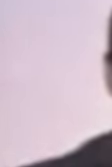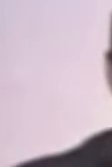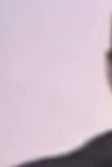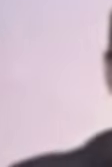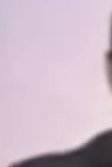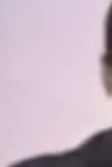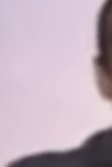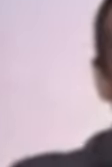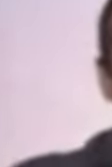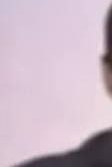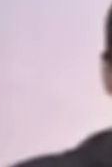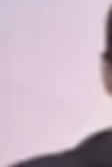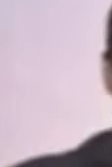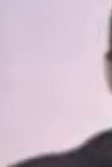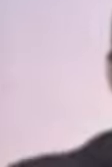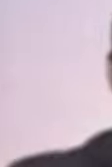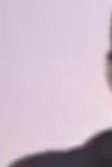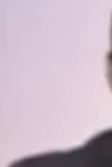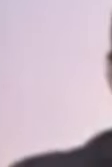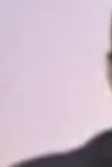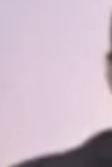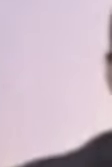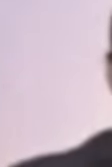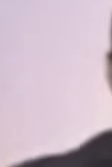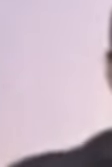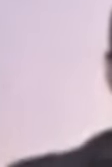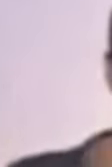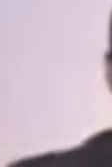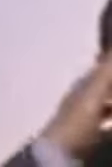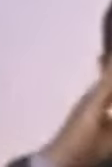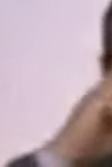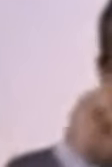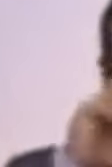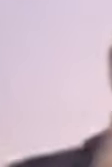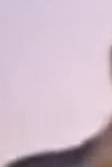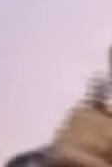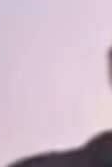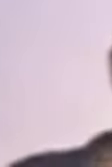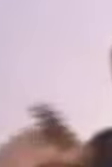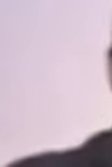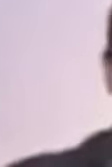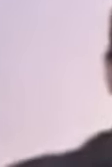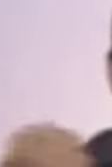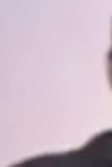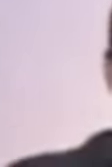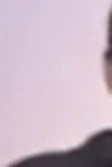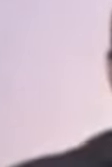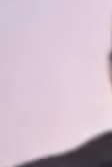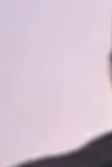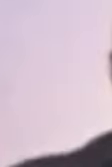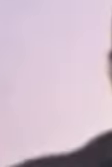huaicos piden ayuda, se prefiere enviar a la Policía Nacional del Perú y a las Fuerzas Armadas a limpiar Punta Hermosa